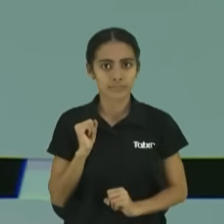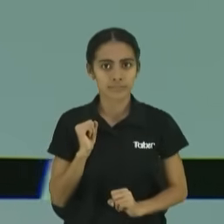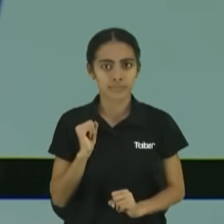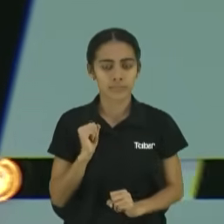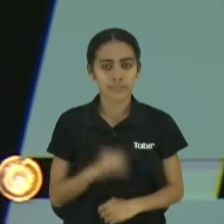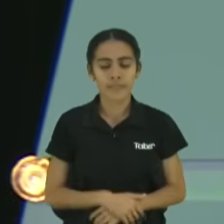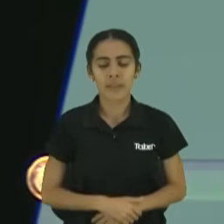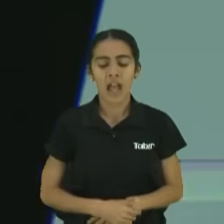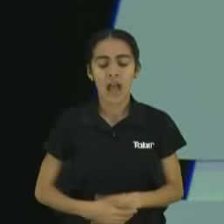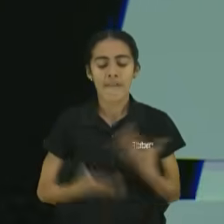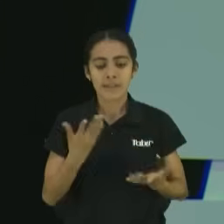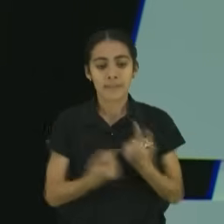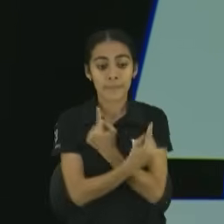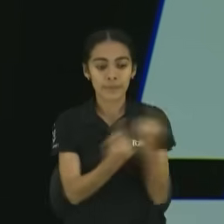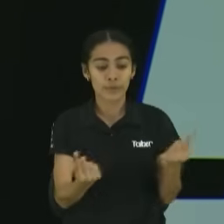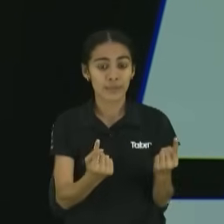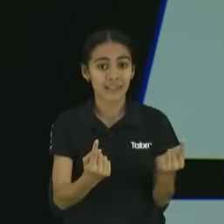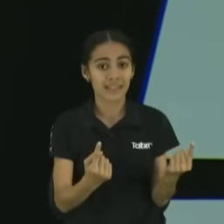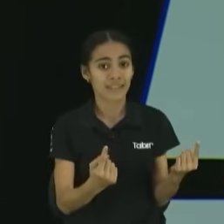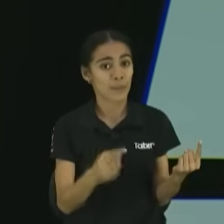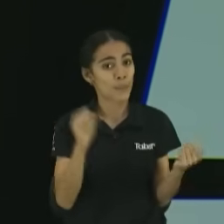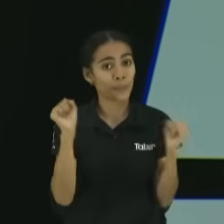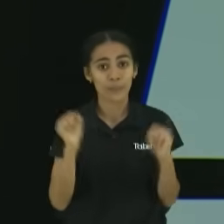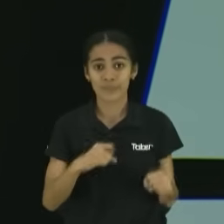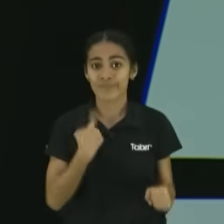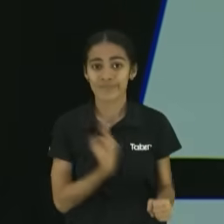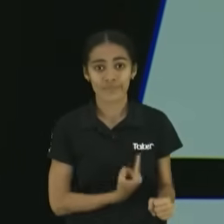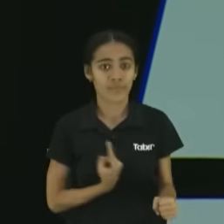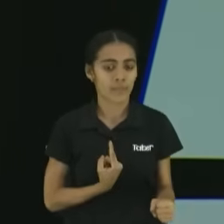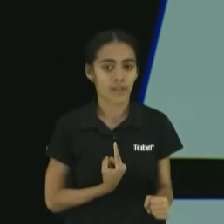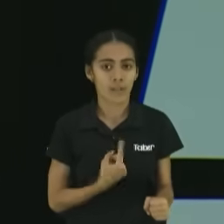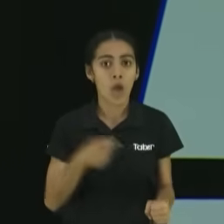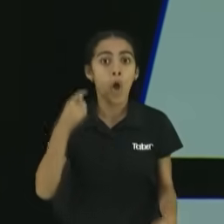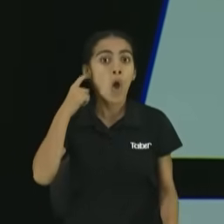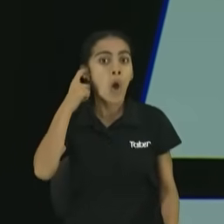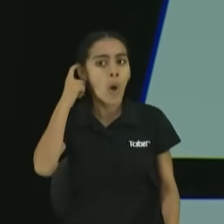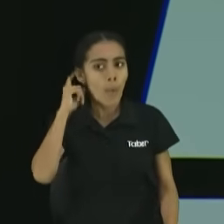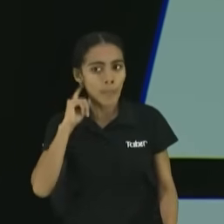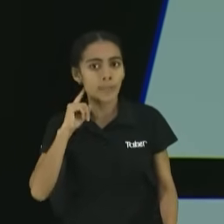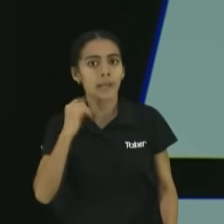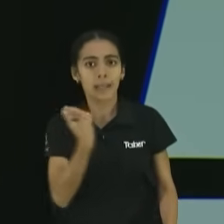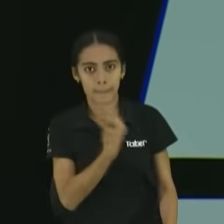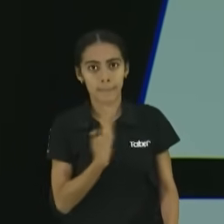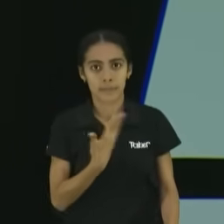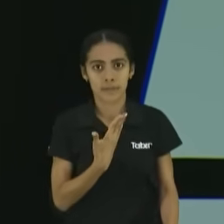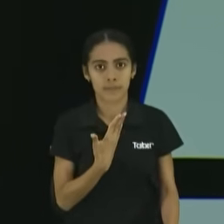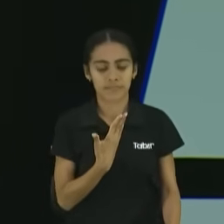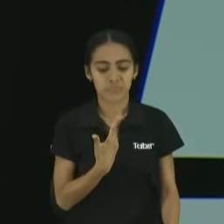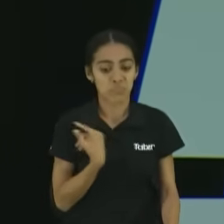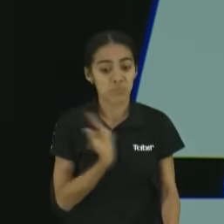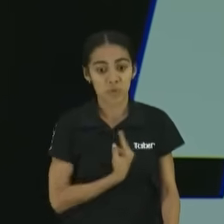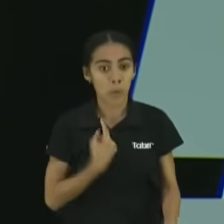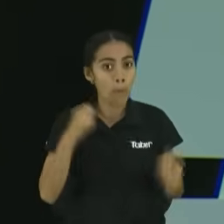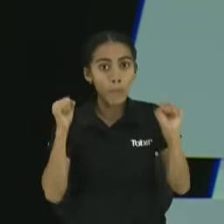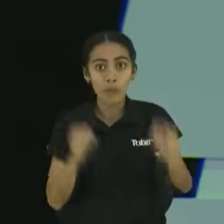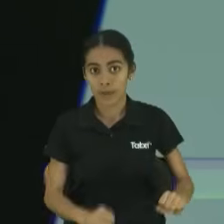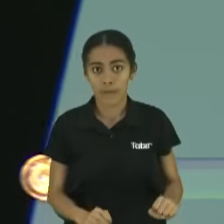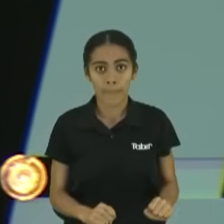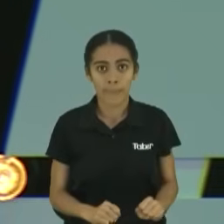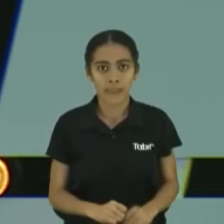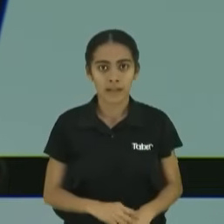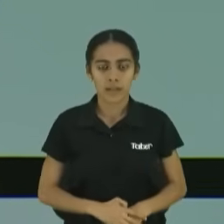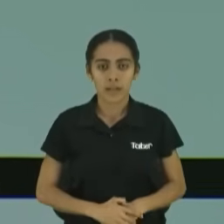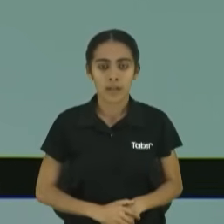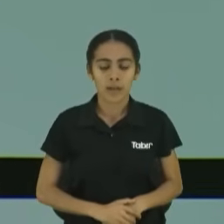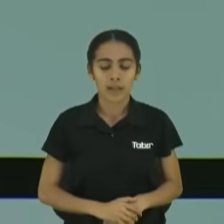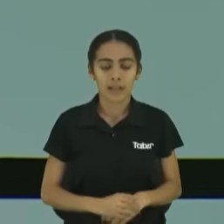Habemos personas que no podemos estar solas. Esto le pasa a un montón de hombres y no lo queremos reconocer. O sea, queremos vivir el